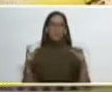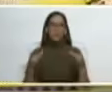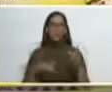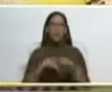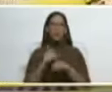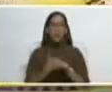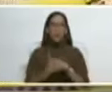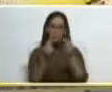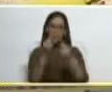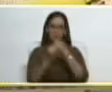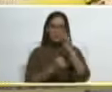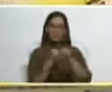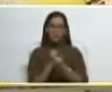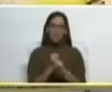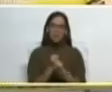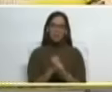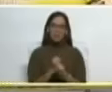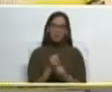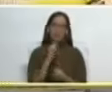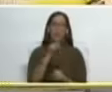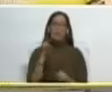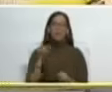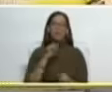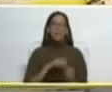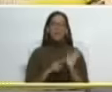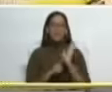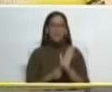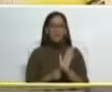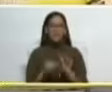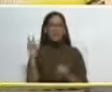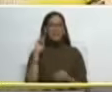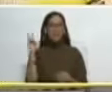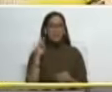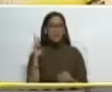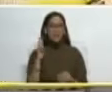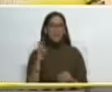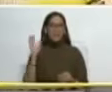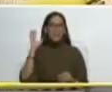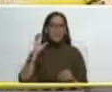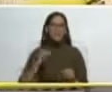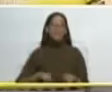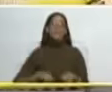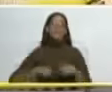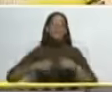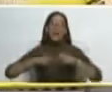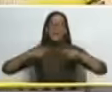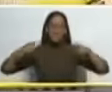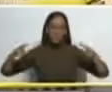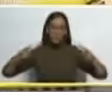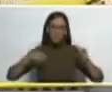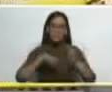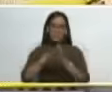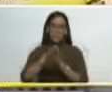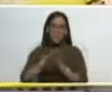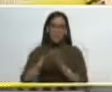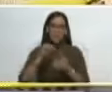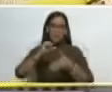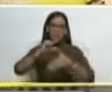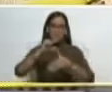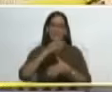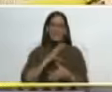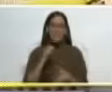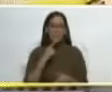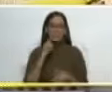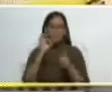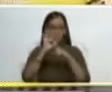Producto Interno Bruto. Ustedes están proyectando que Venezuela es el país de mayor crecimiento de América Latina y del Caribe, dice el